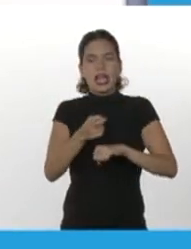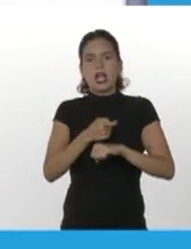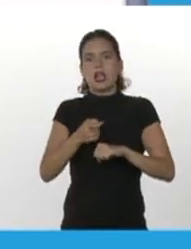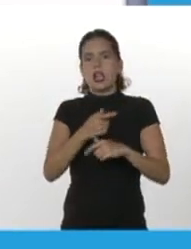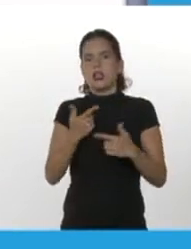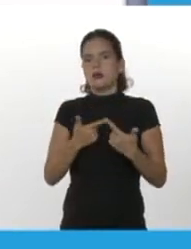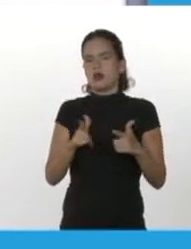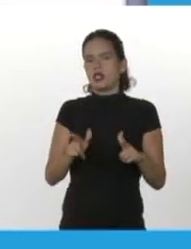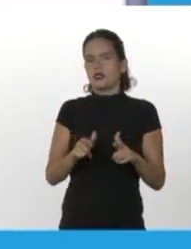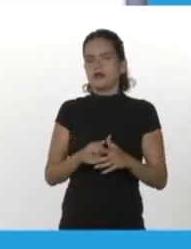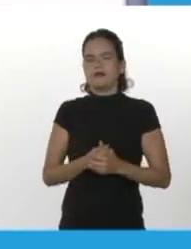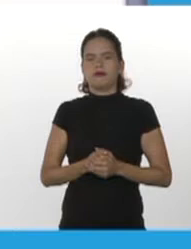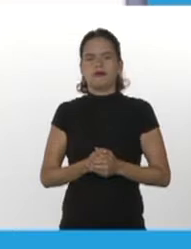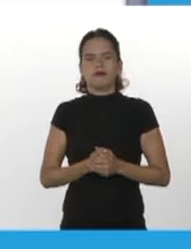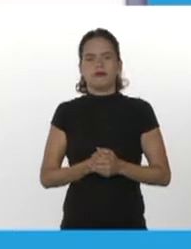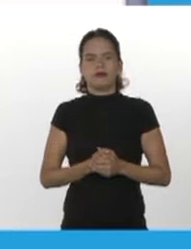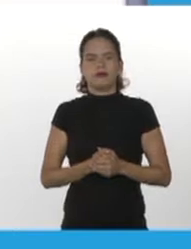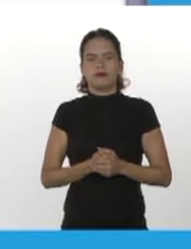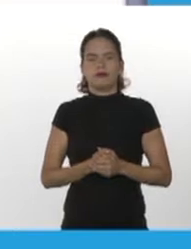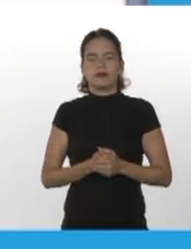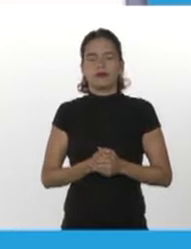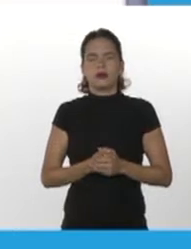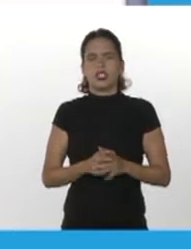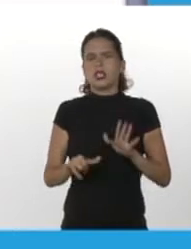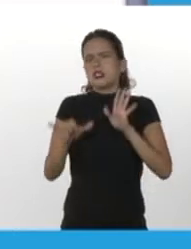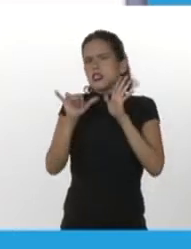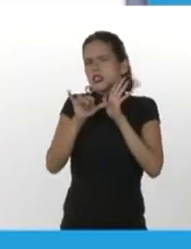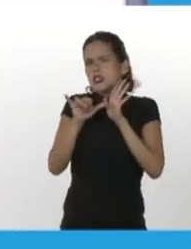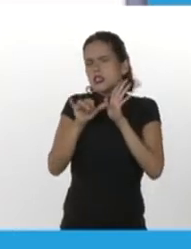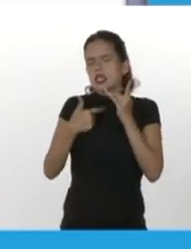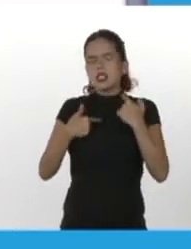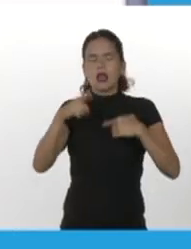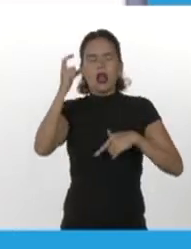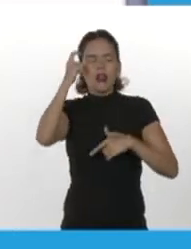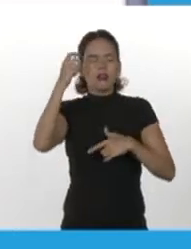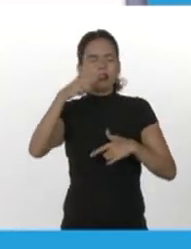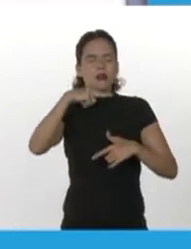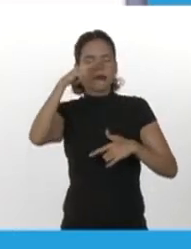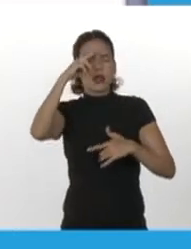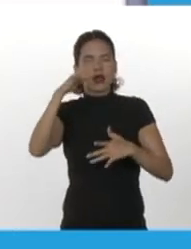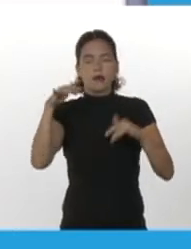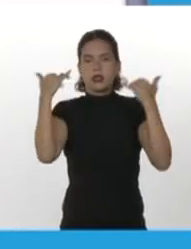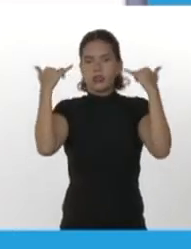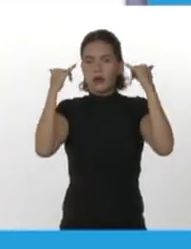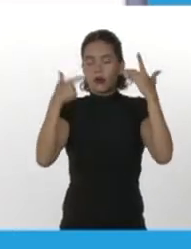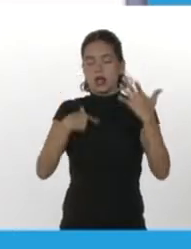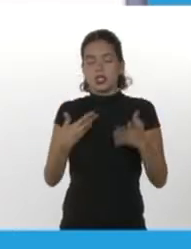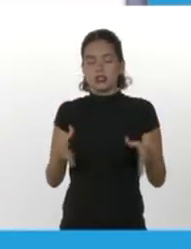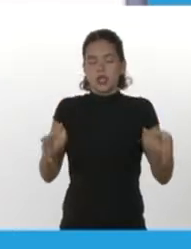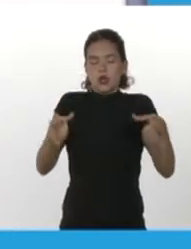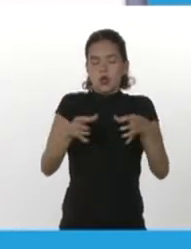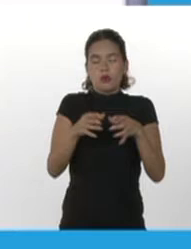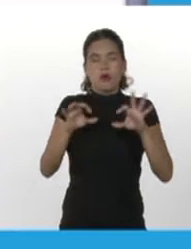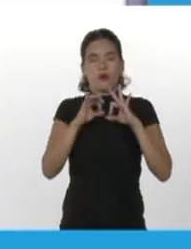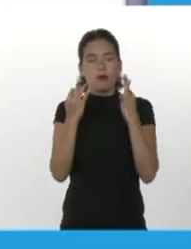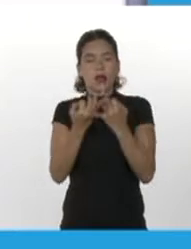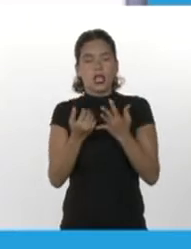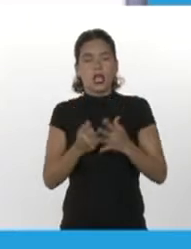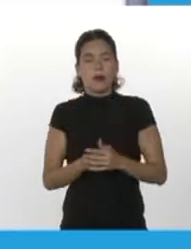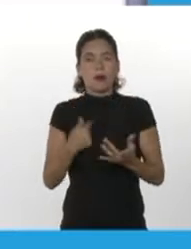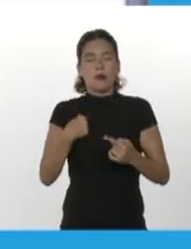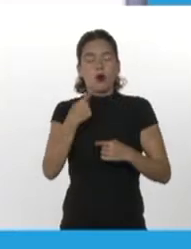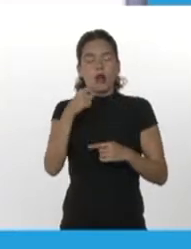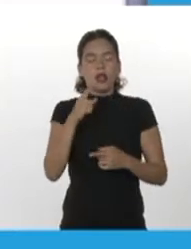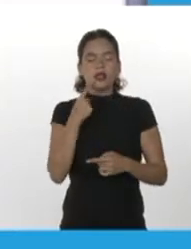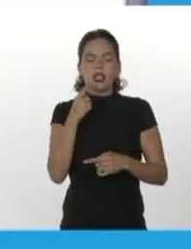democracia. Excelente. Próximamente se celebra el Día del Padre. Para homenajearlo, entre los miembros del grupo familiar, vamos a